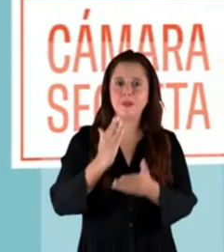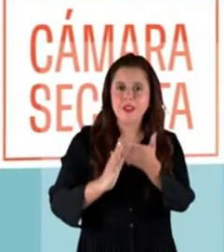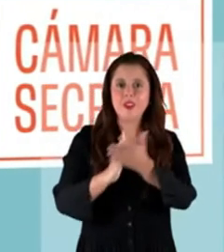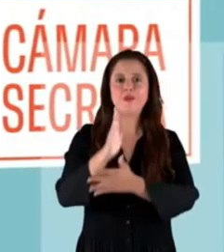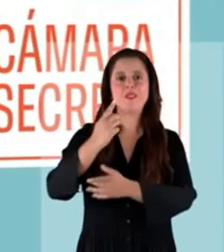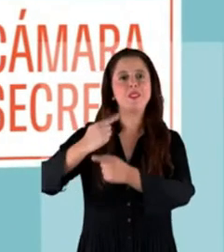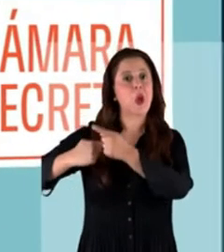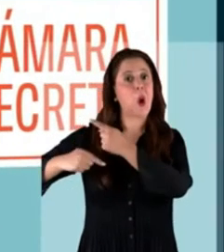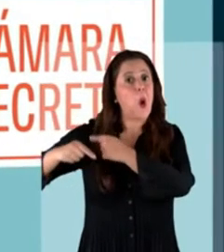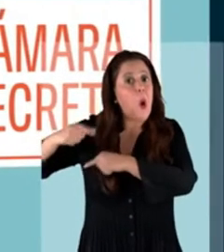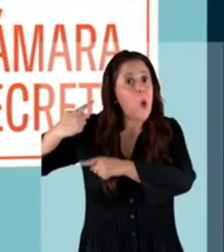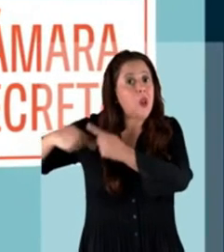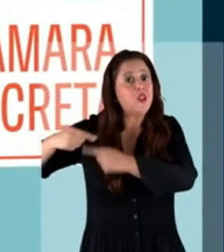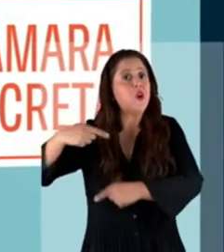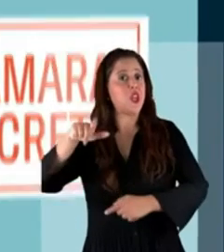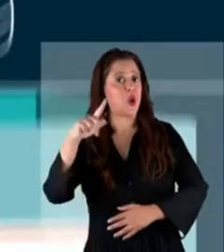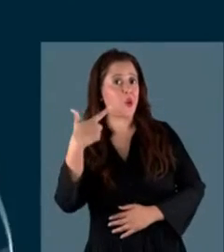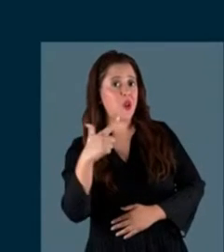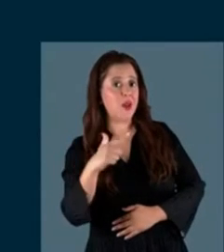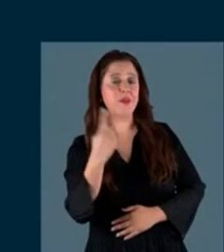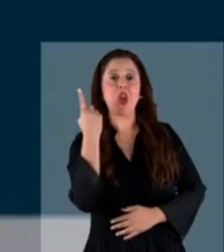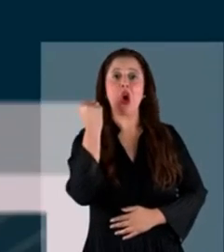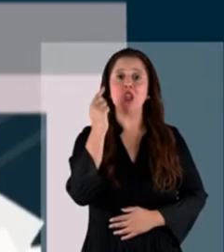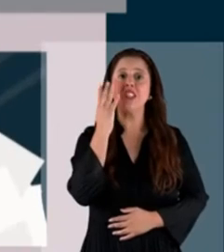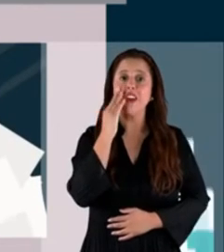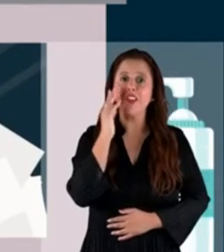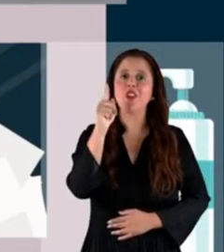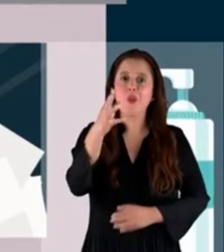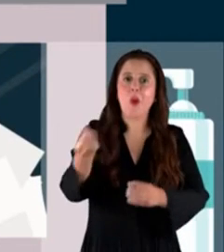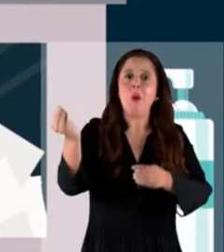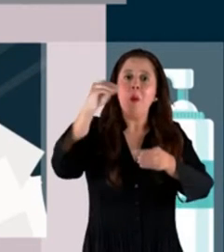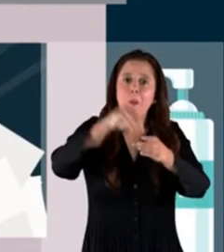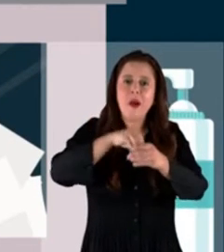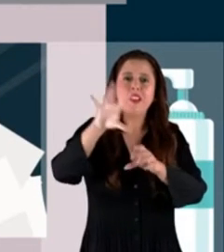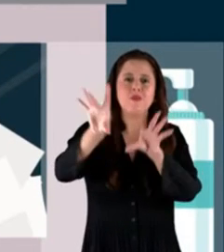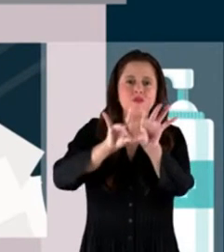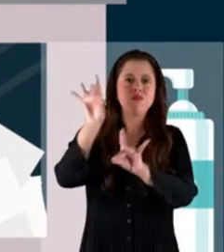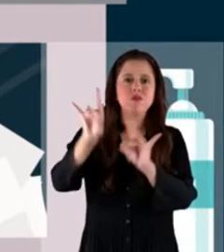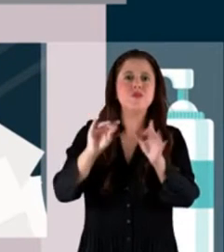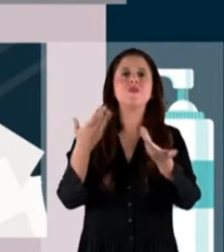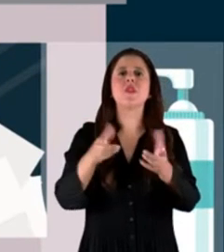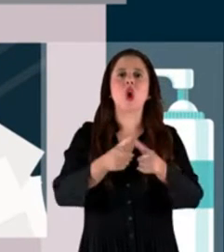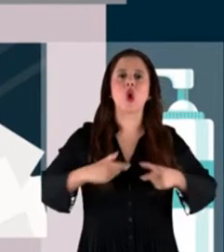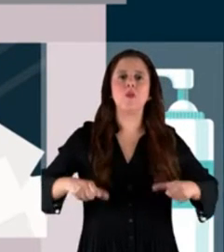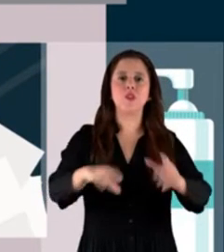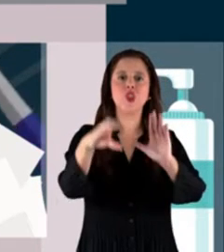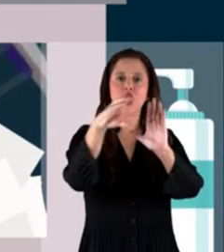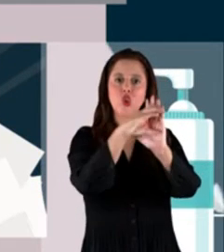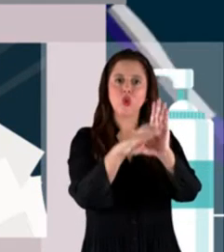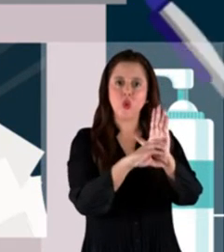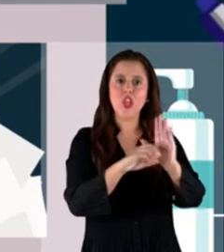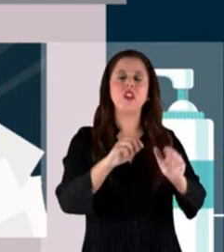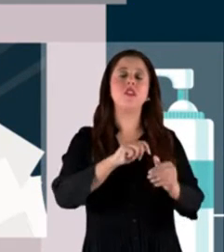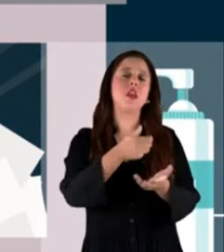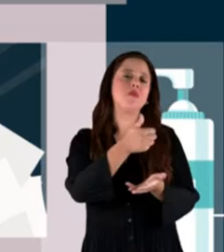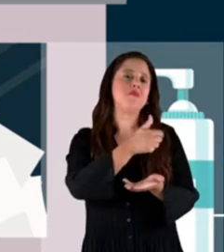nuestro país. O porque hay un temor lógico a ser opacadas por las elecciones de los integrantes de la Convención Constitucional, es decir, quienes se